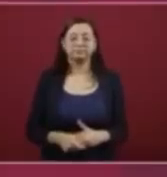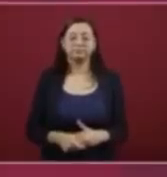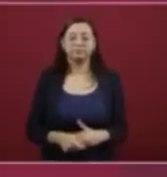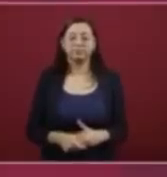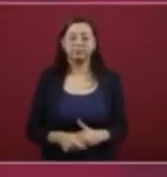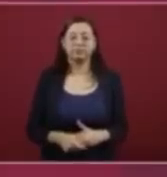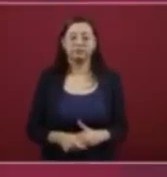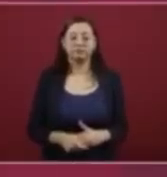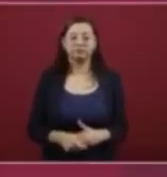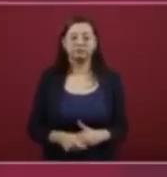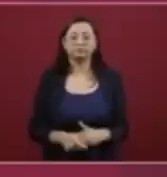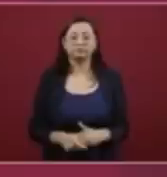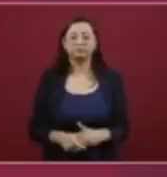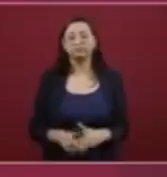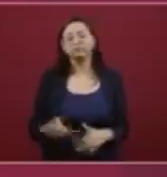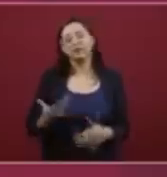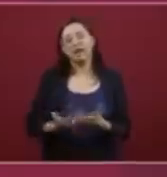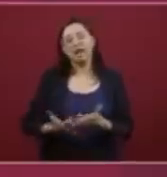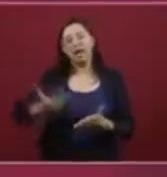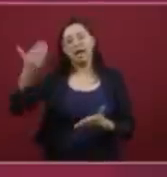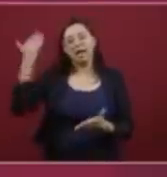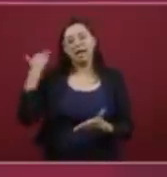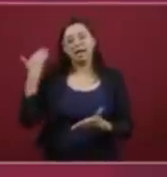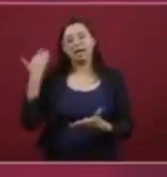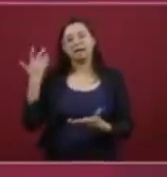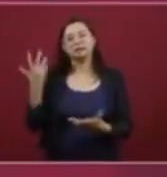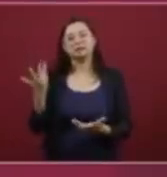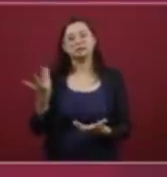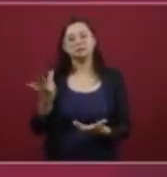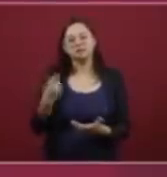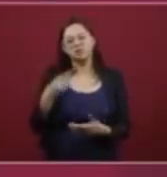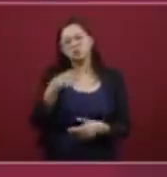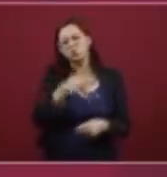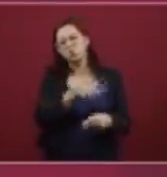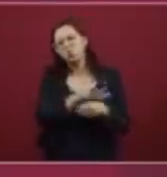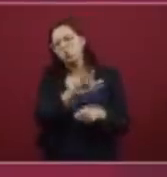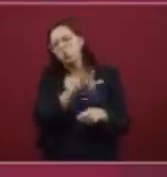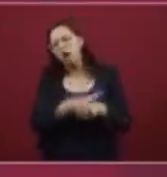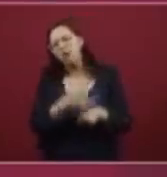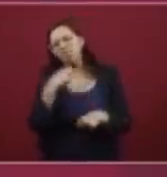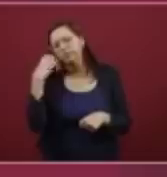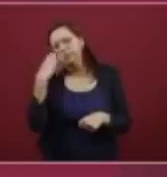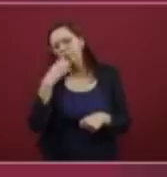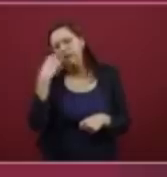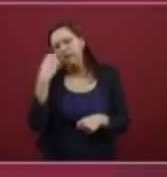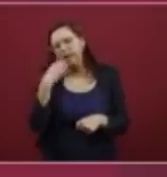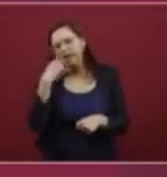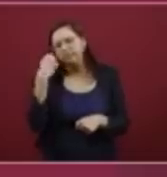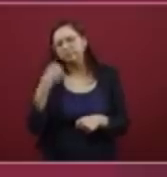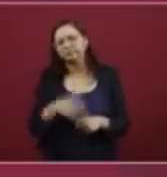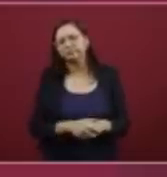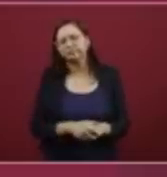antes era, a ver, ¿en qué escuela estudiaste?